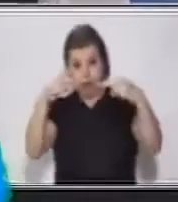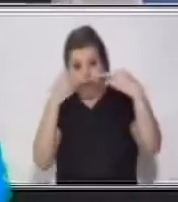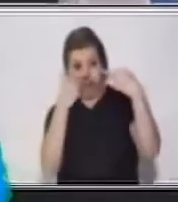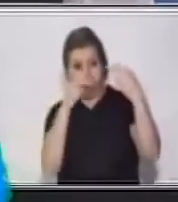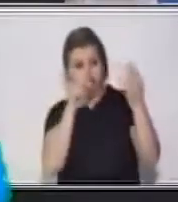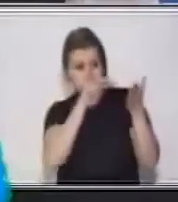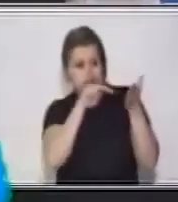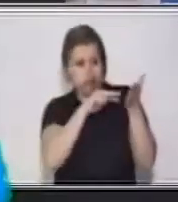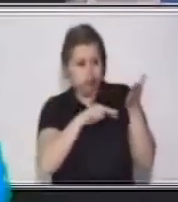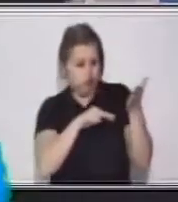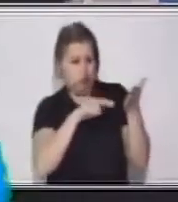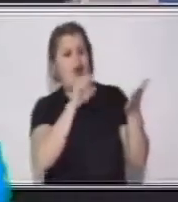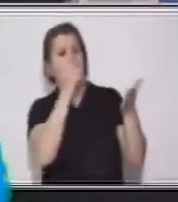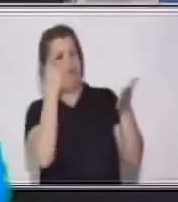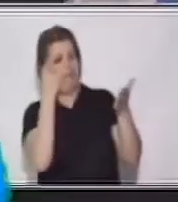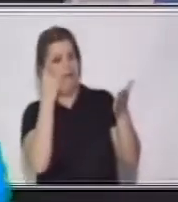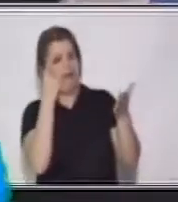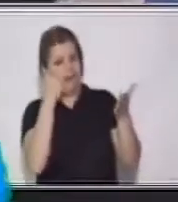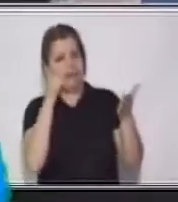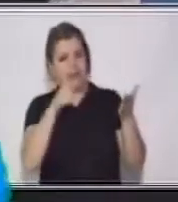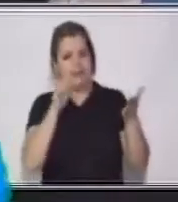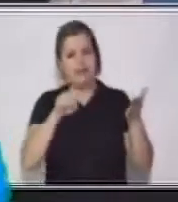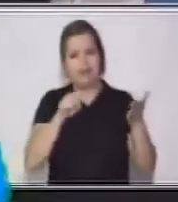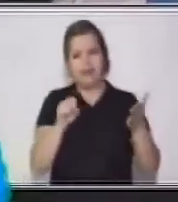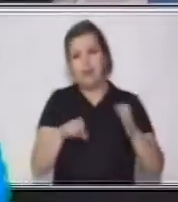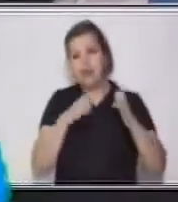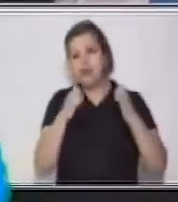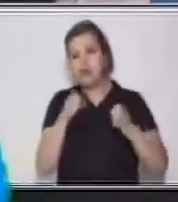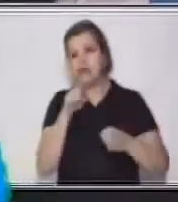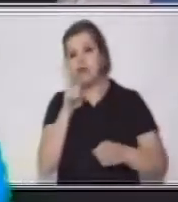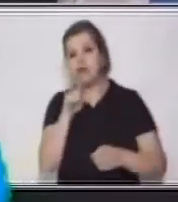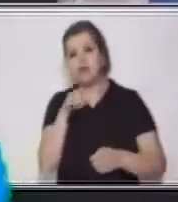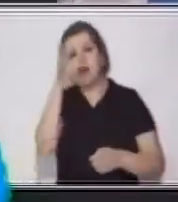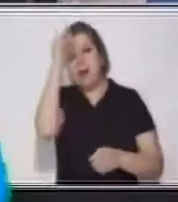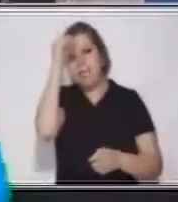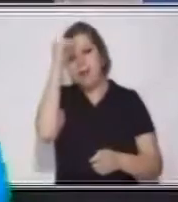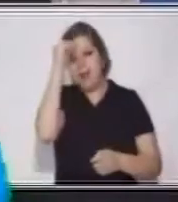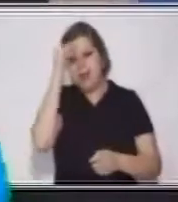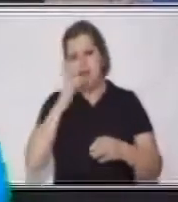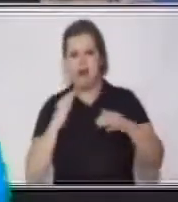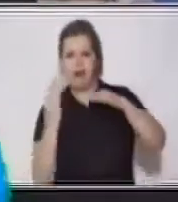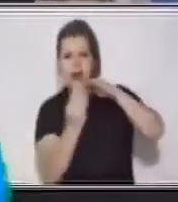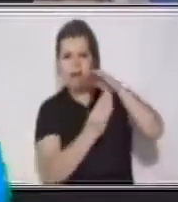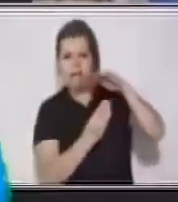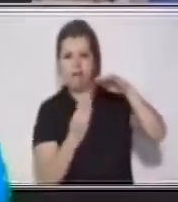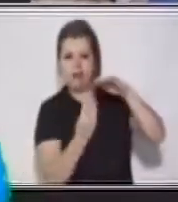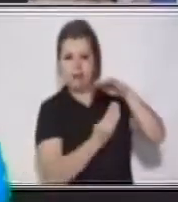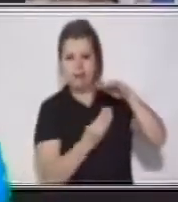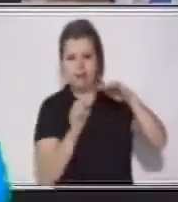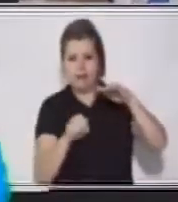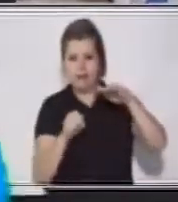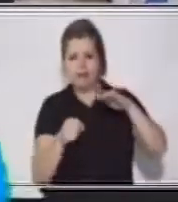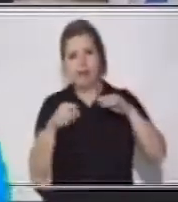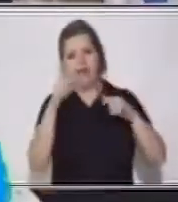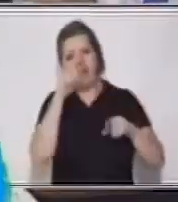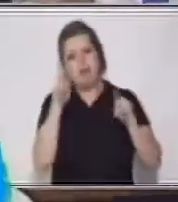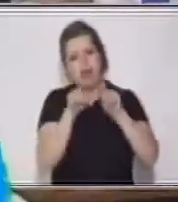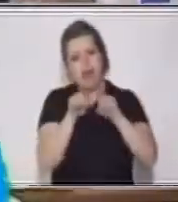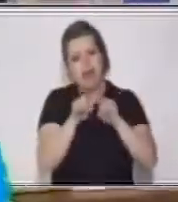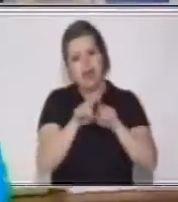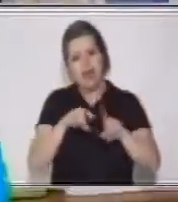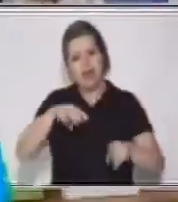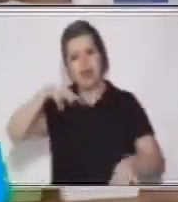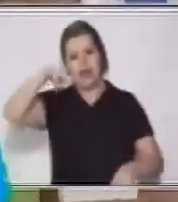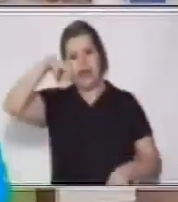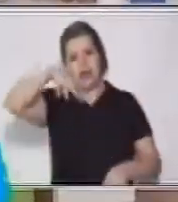nivel también semántico, si lo queremos ver dentro del morfema base. Ahora bien, el morfema